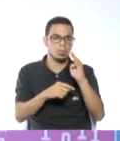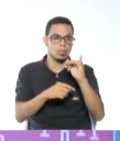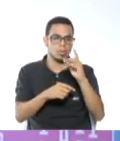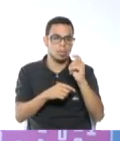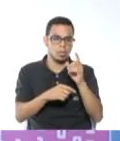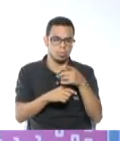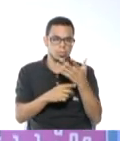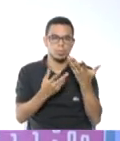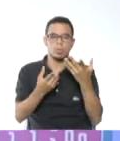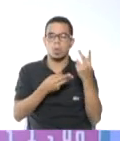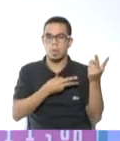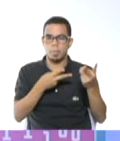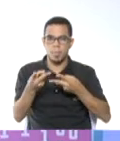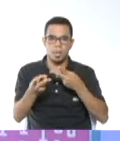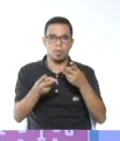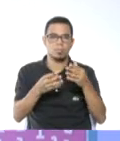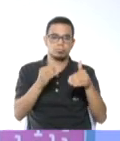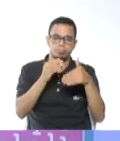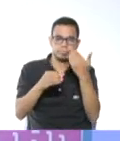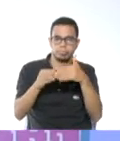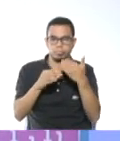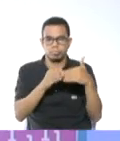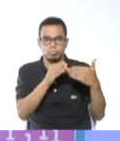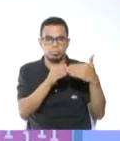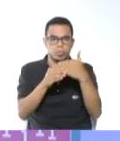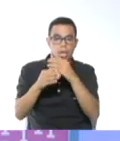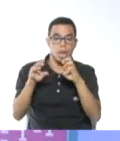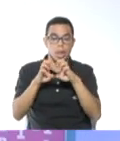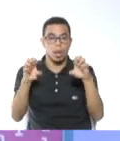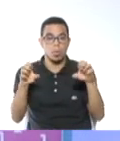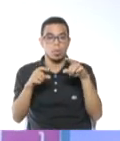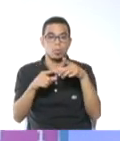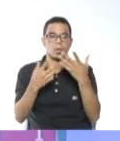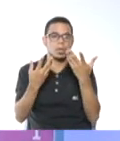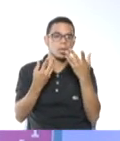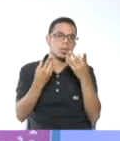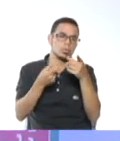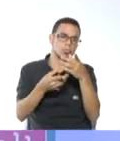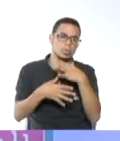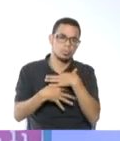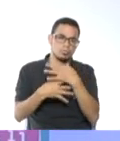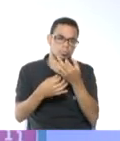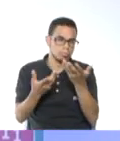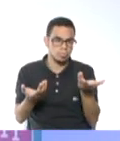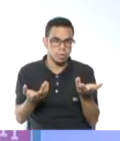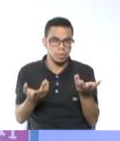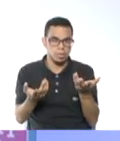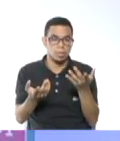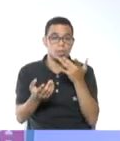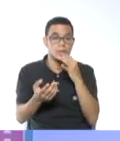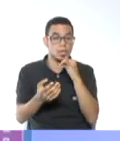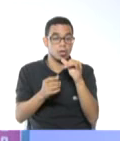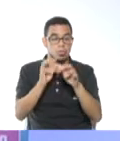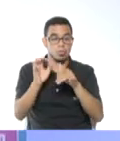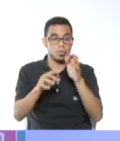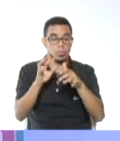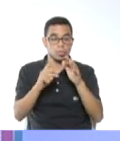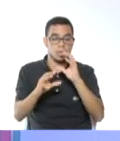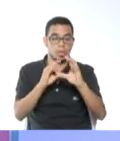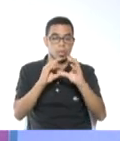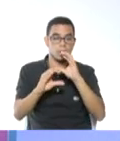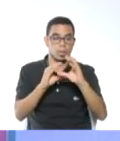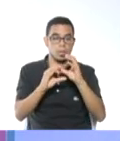herramientastic.fundavit.gov.be. Los invitamos a crear material de contenido educativo desde la perspectiva que nos ofrecen las tecnologías de la información y la